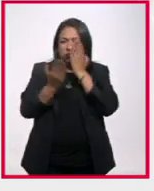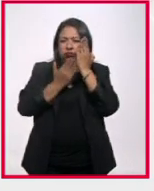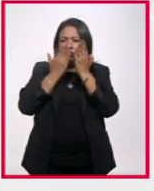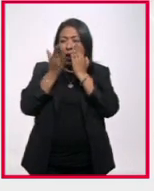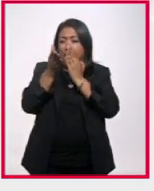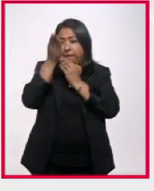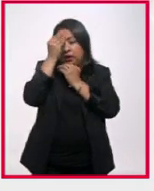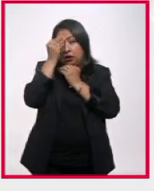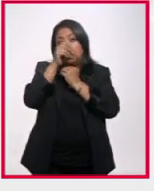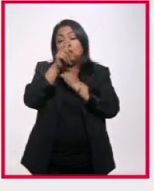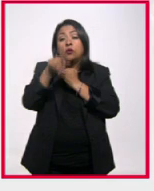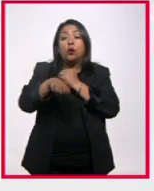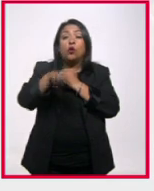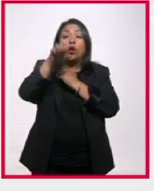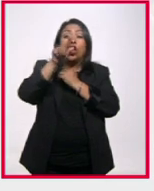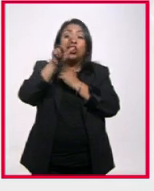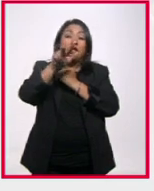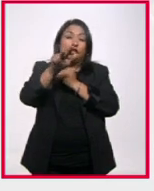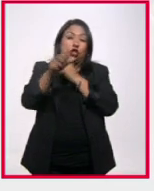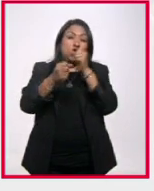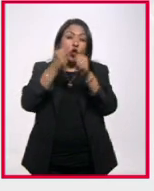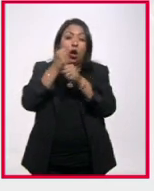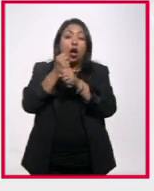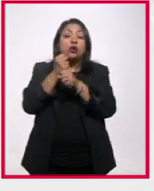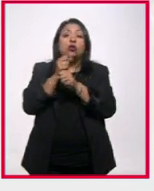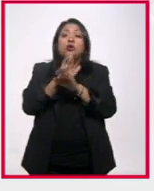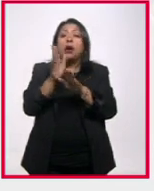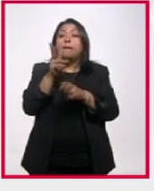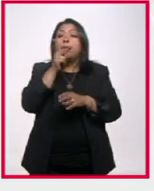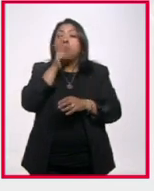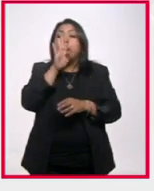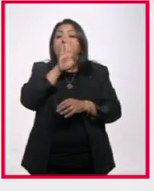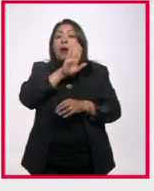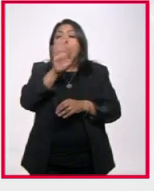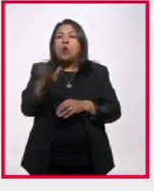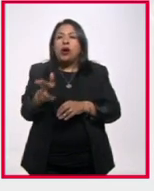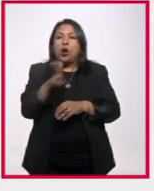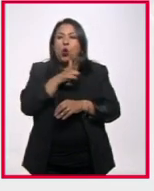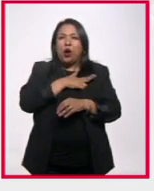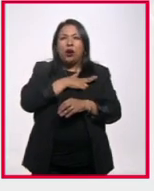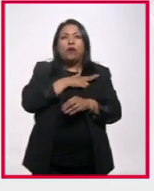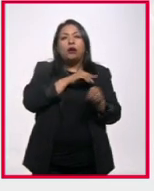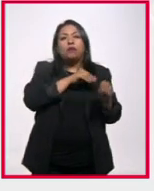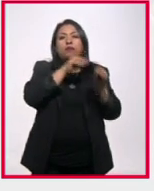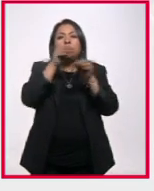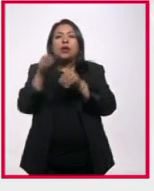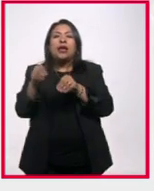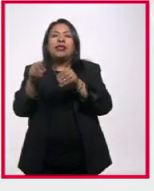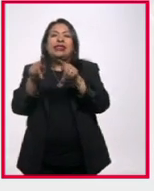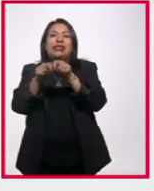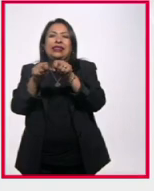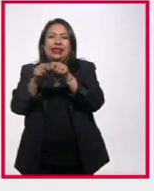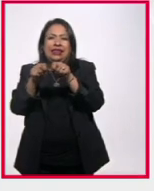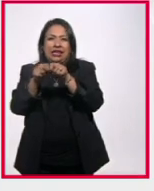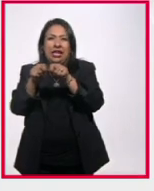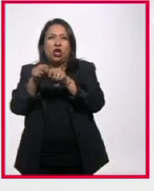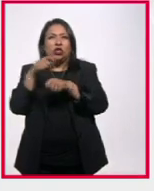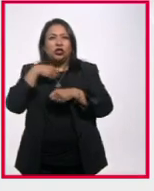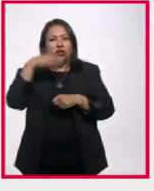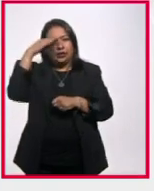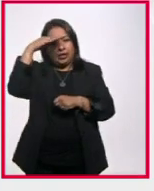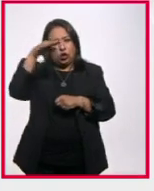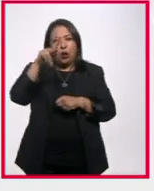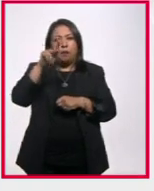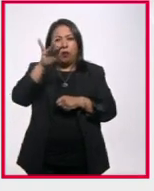desarrolla al cumplir los 18 años, cuando queda huérfana y pasa a vivir con un padrino, con un tío, con el señor